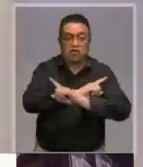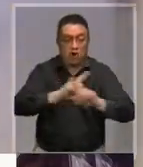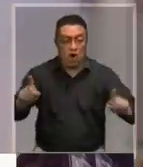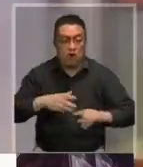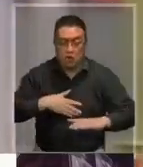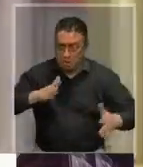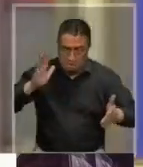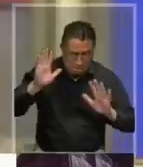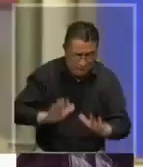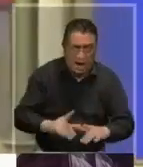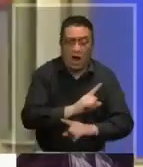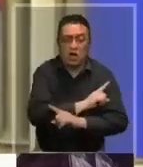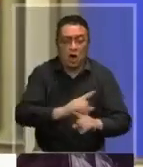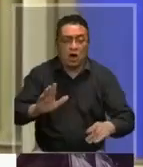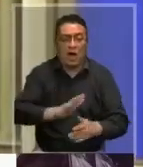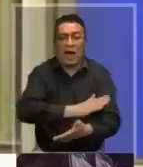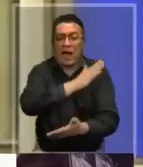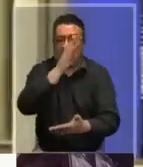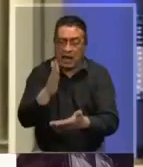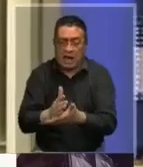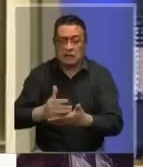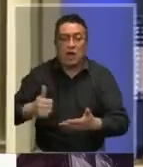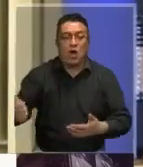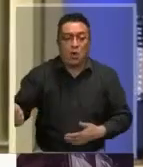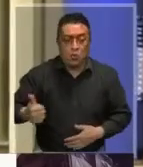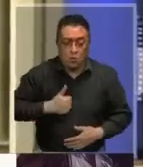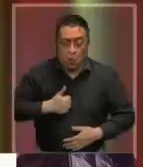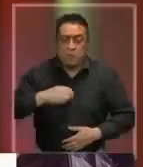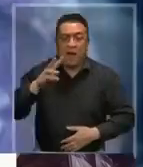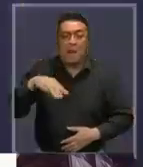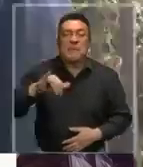parar hasta que se cumpla mi